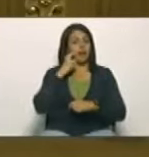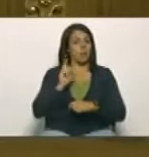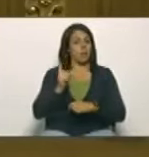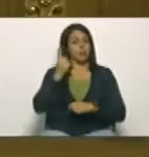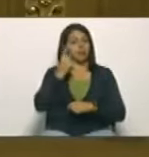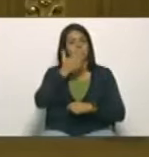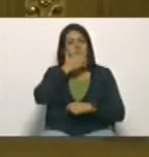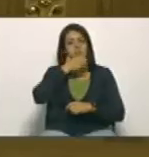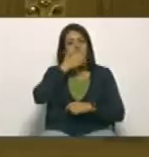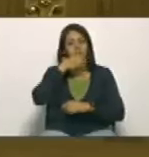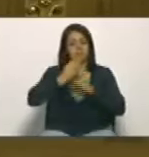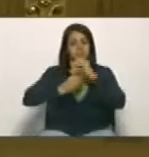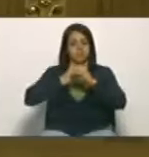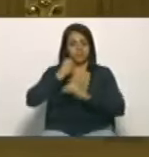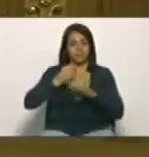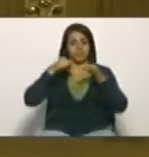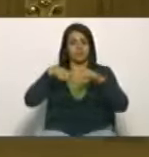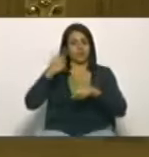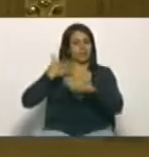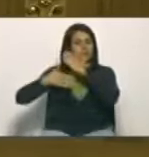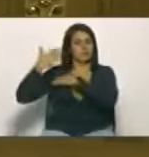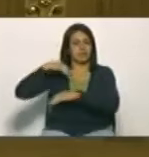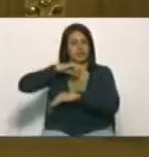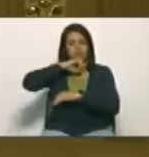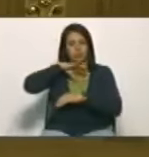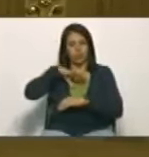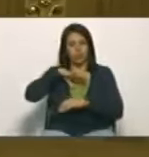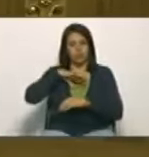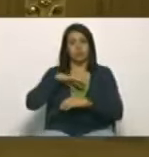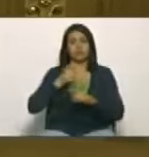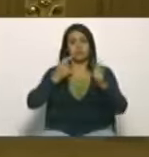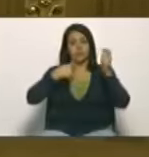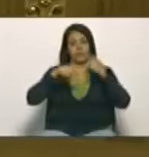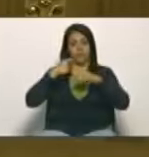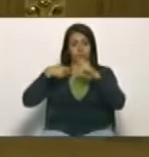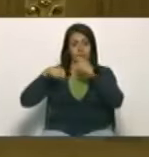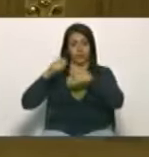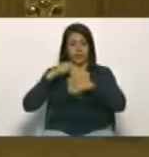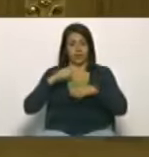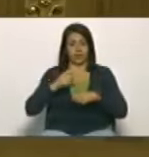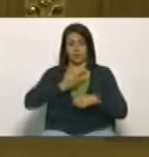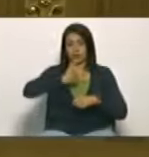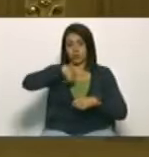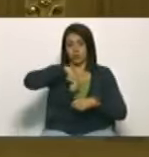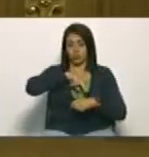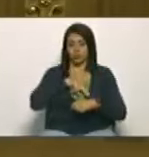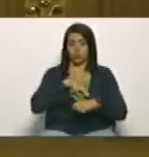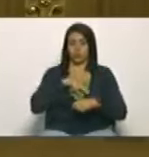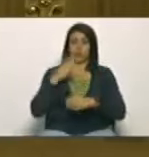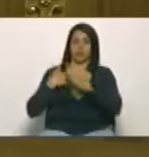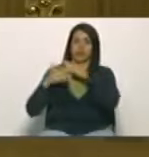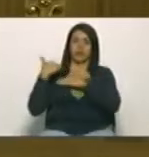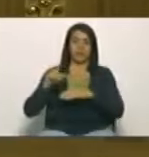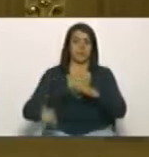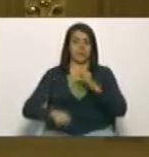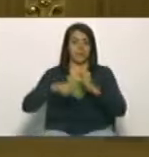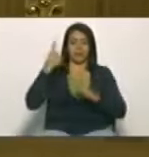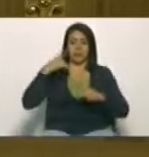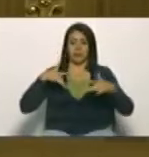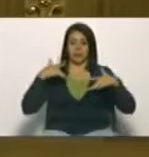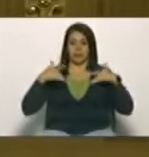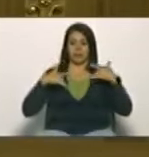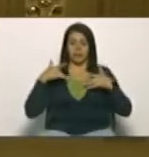fruto cultivado en la época colonial para la exportación. Nosotros fuimos, o fue la primera